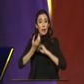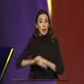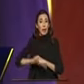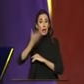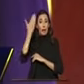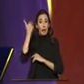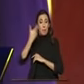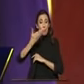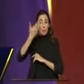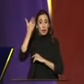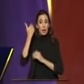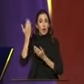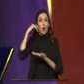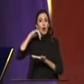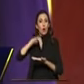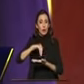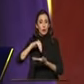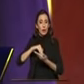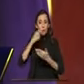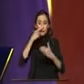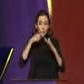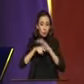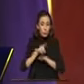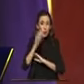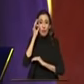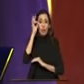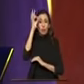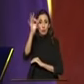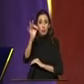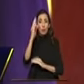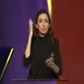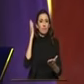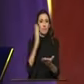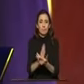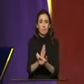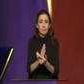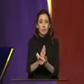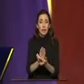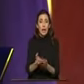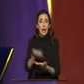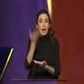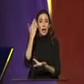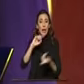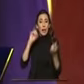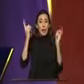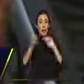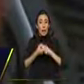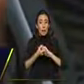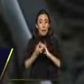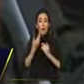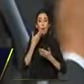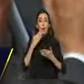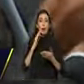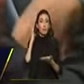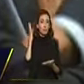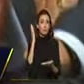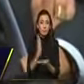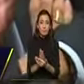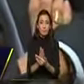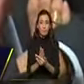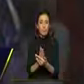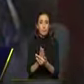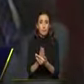es impedir que influya sobre nuestro futuro. La única forma de cambiar el pasado es impedir que